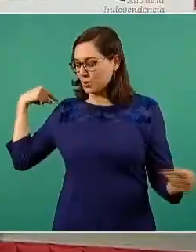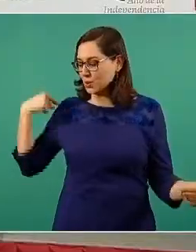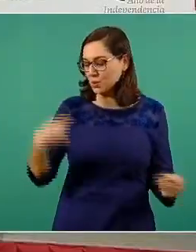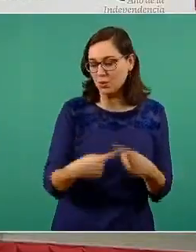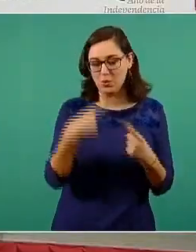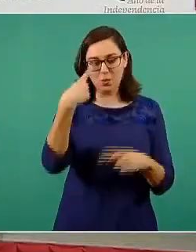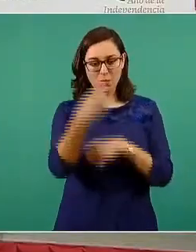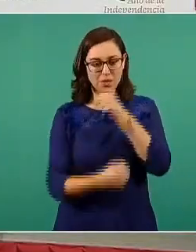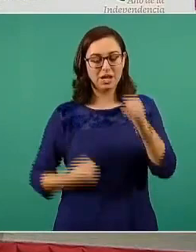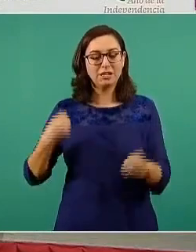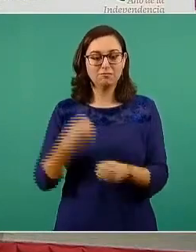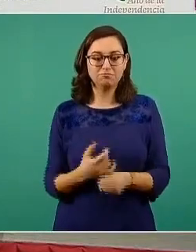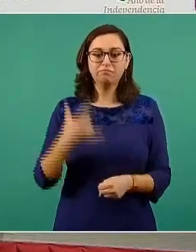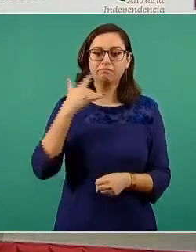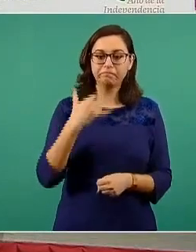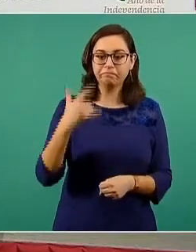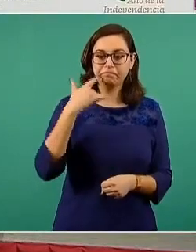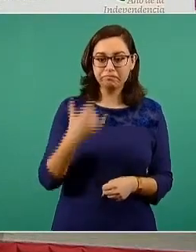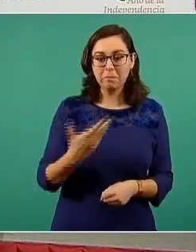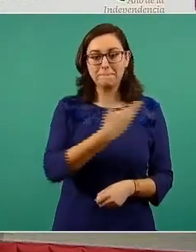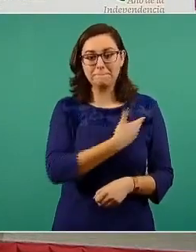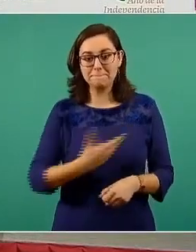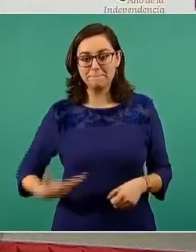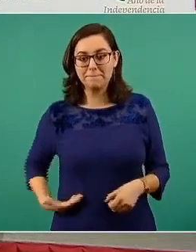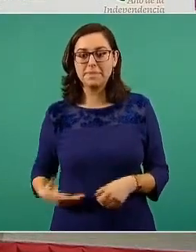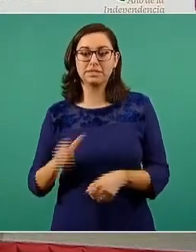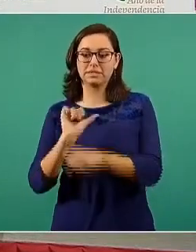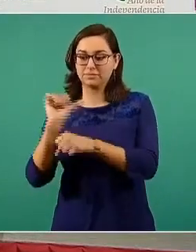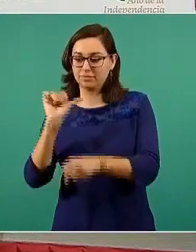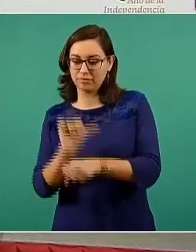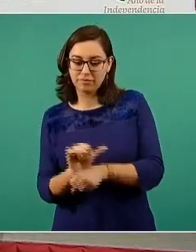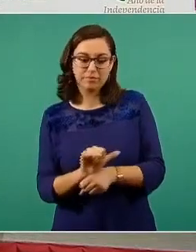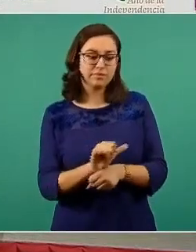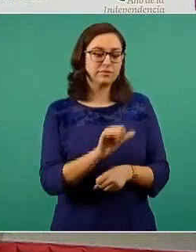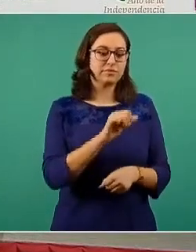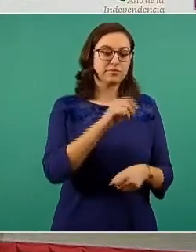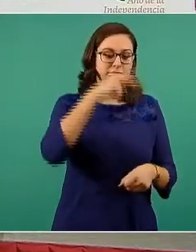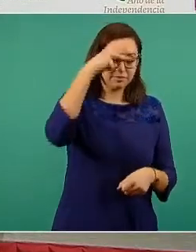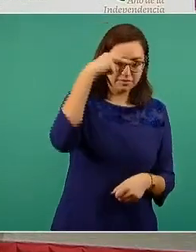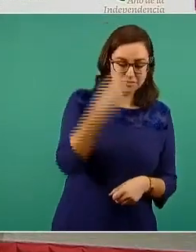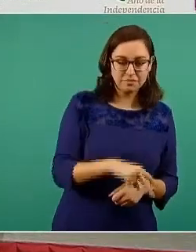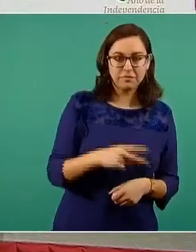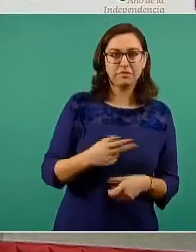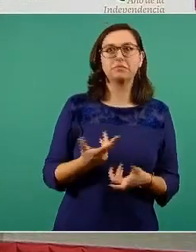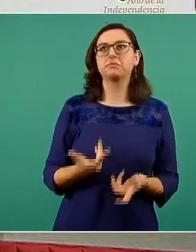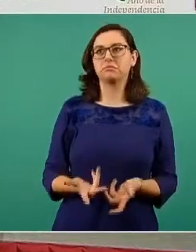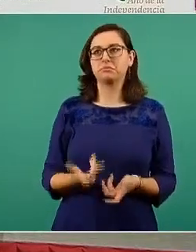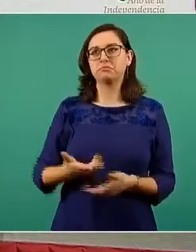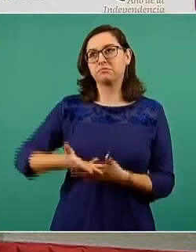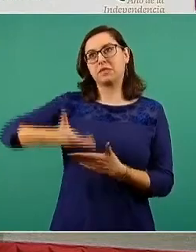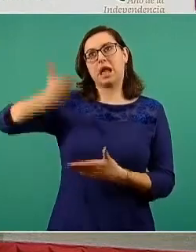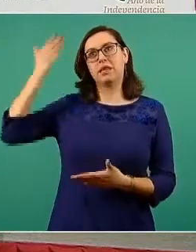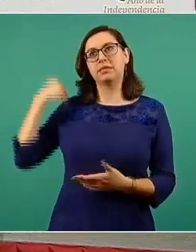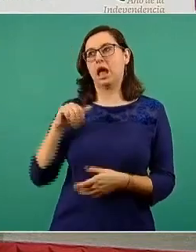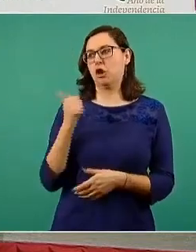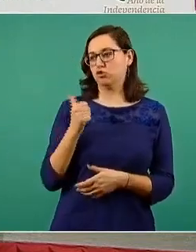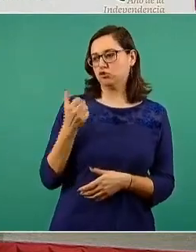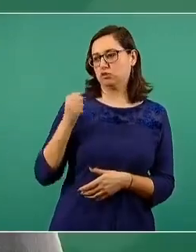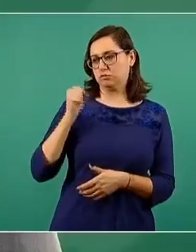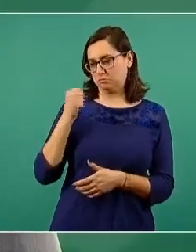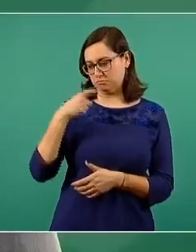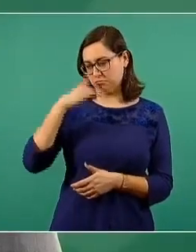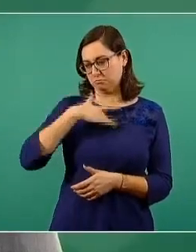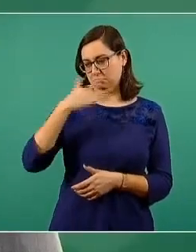que han emprendido nuestros presidentes allá por agosto, septiembre, con esta mirada estratégica, con